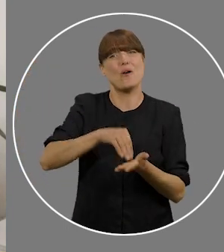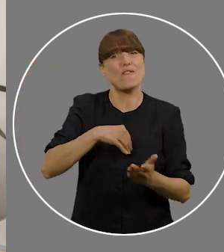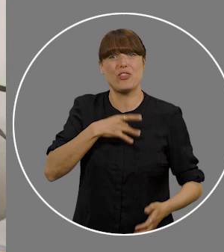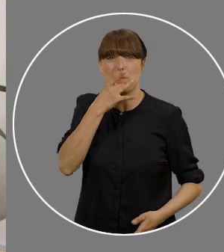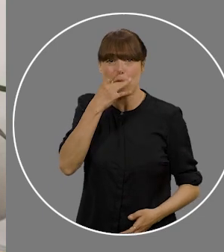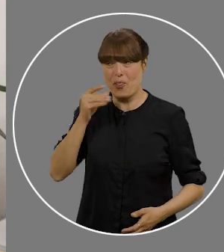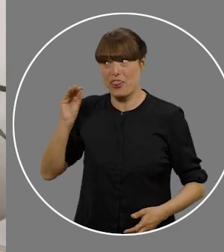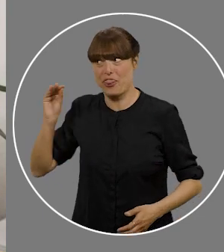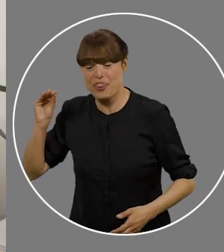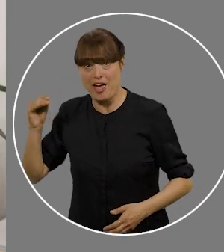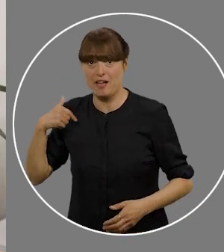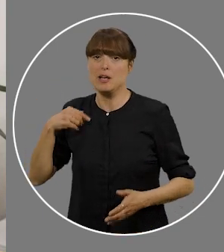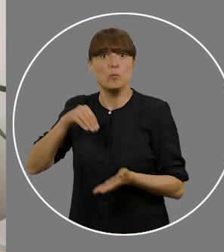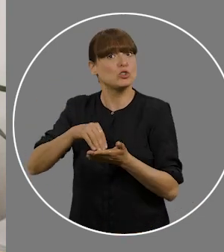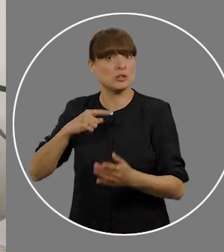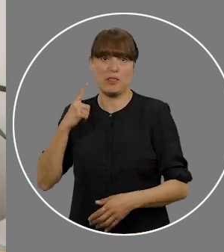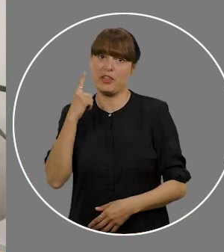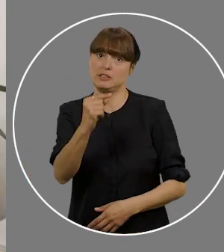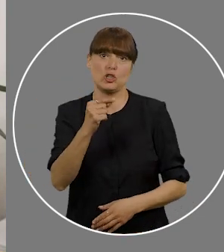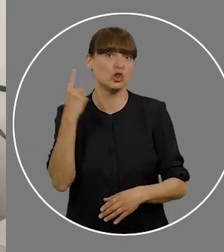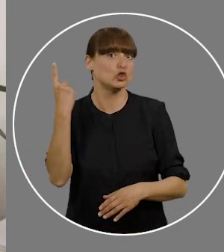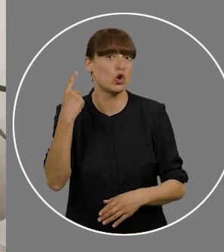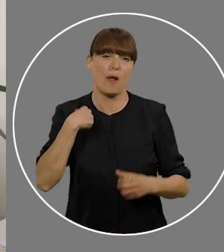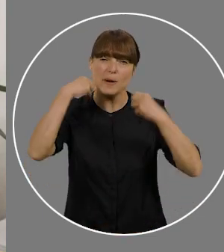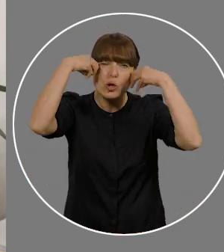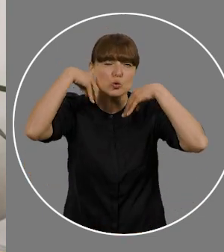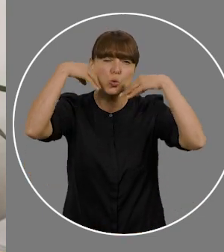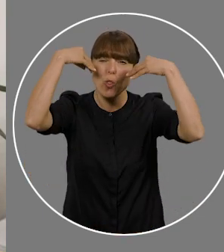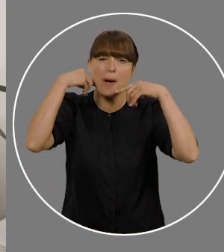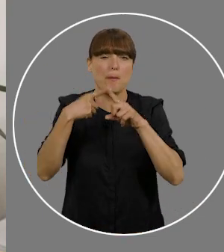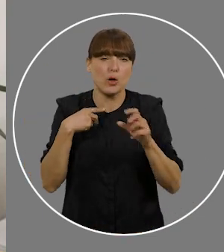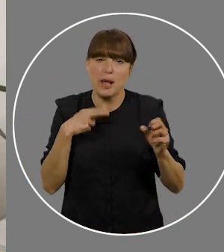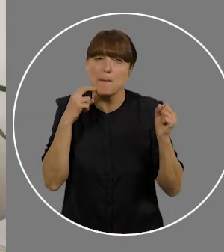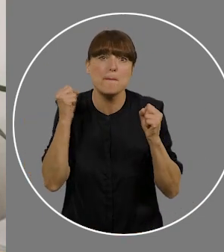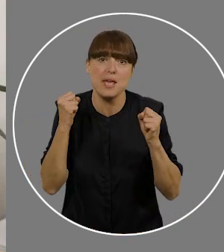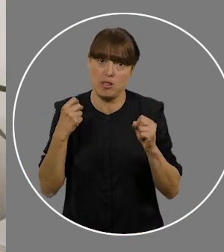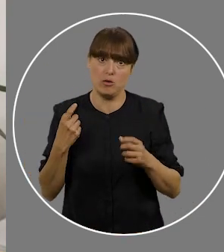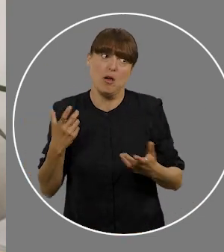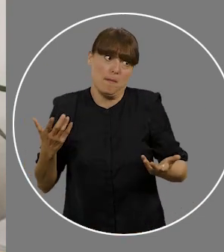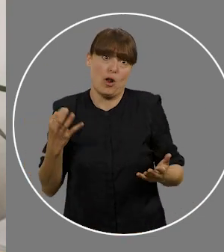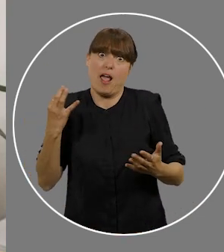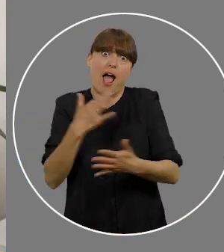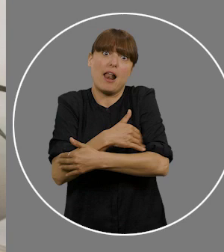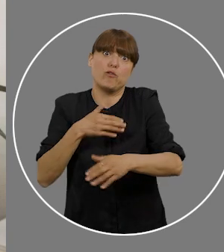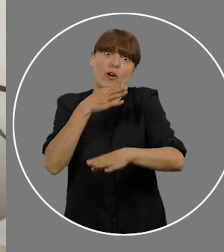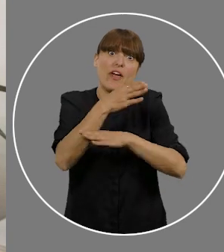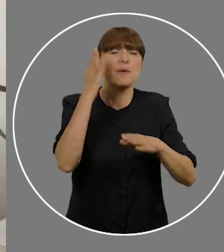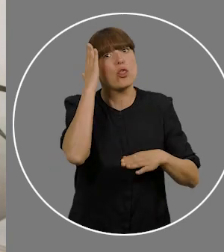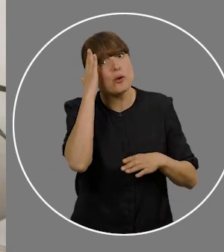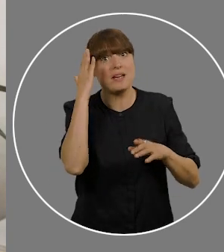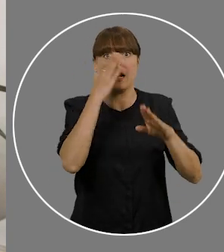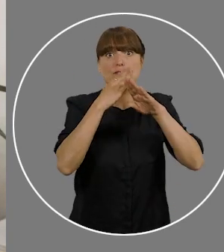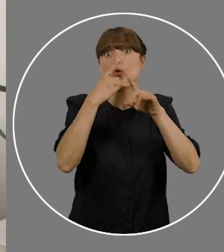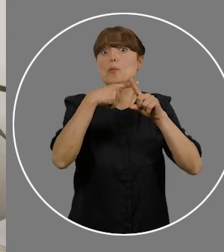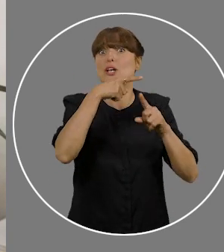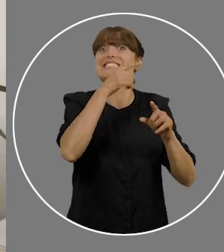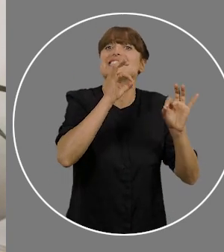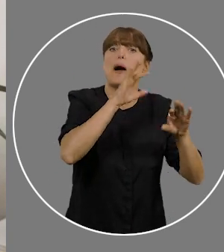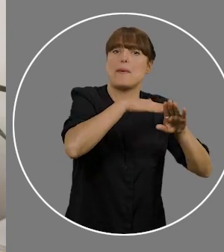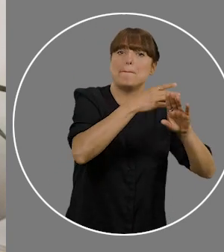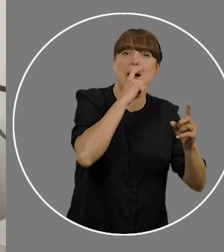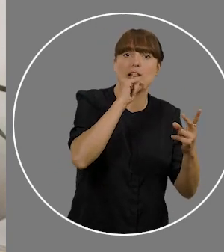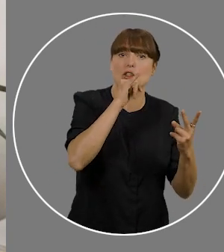del camino. Pero ya me daba vergüenza de decírselo y muchas veces me iba sola. Pero sudaba. ¿Pero en los días así,